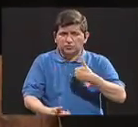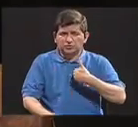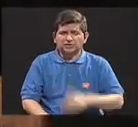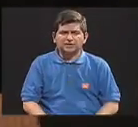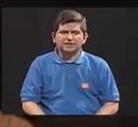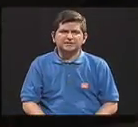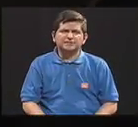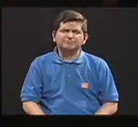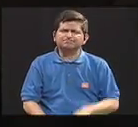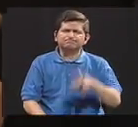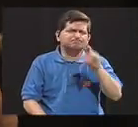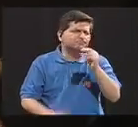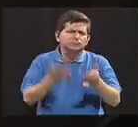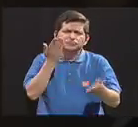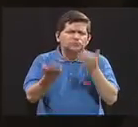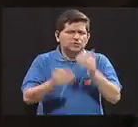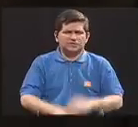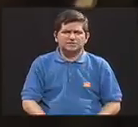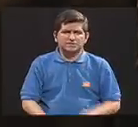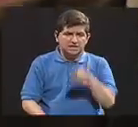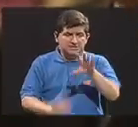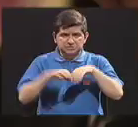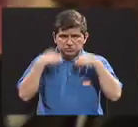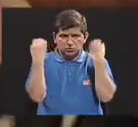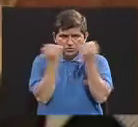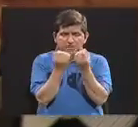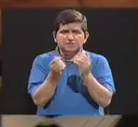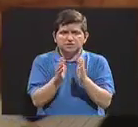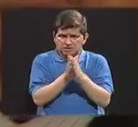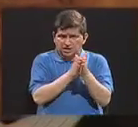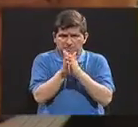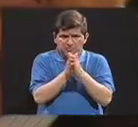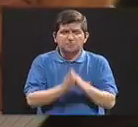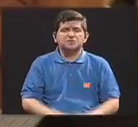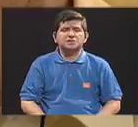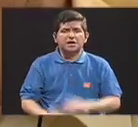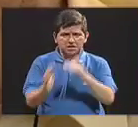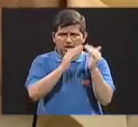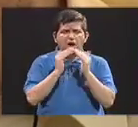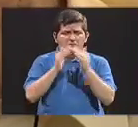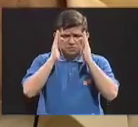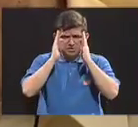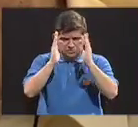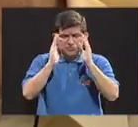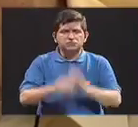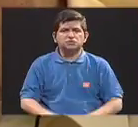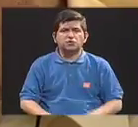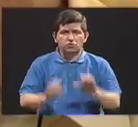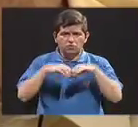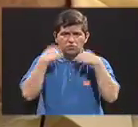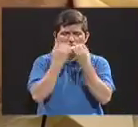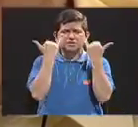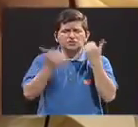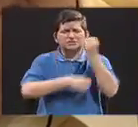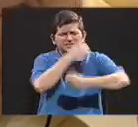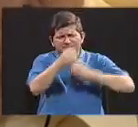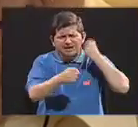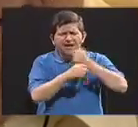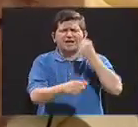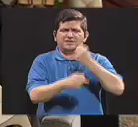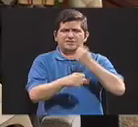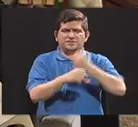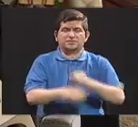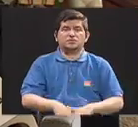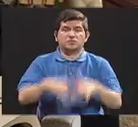colectivo no porque vía estas organizaciones le estamos llegando a la población son organizaciones que ya tienen años de